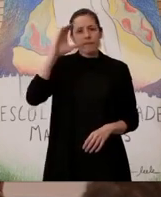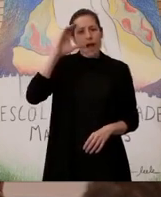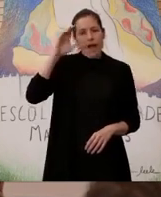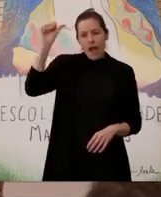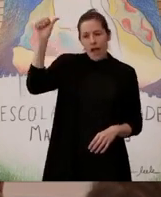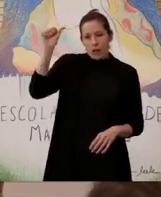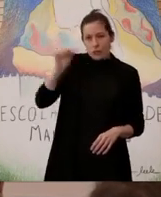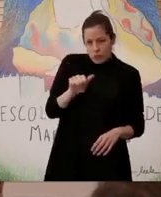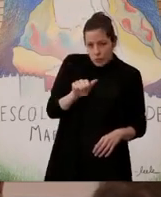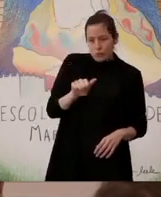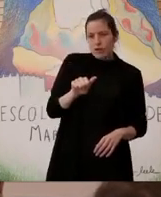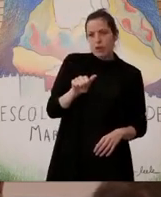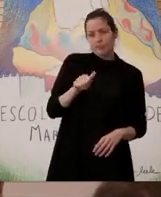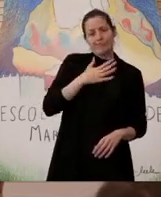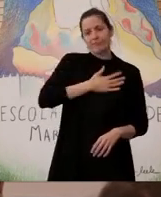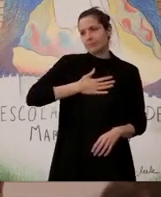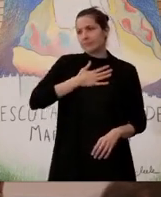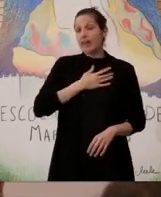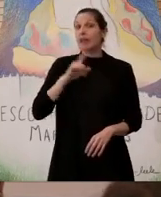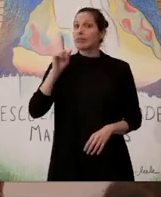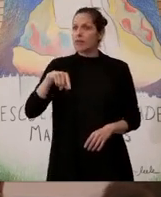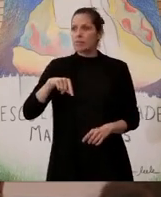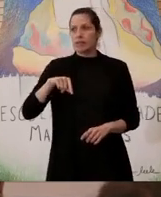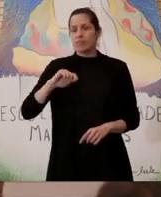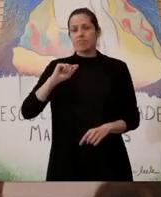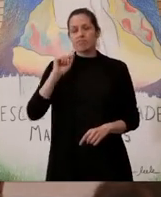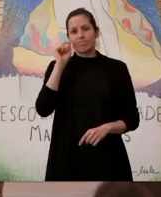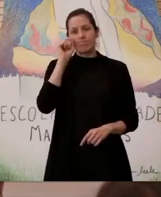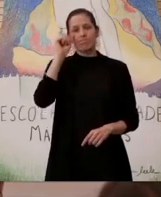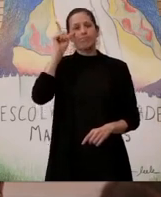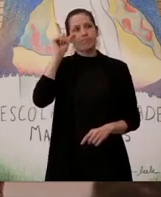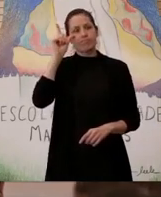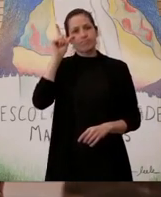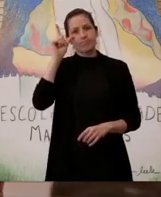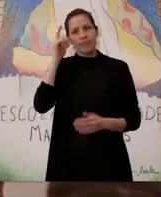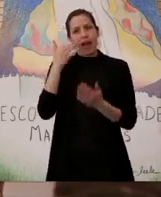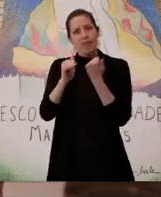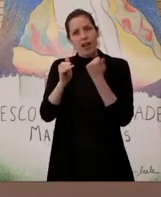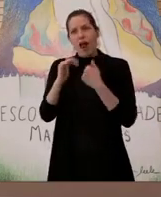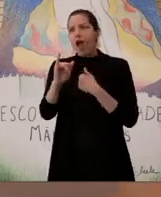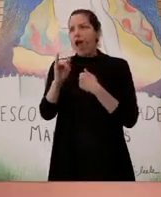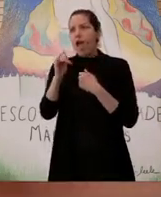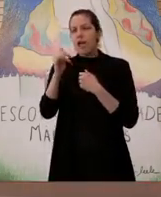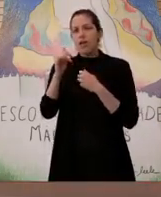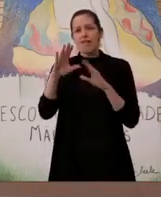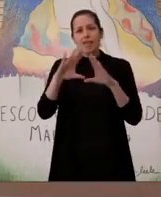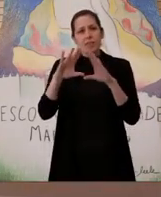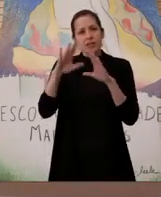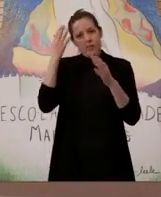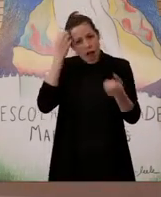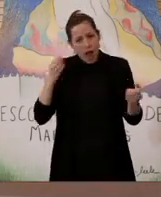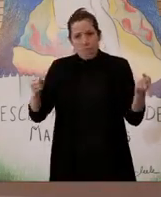y a topar como farábamos ahí un cachino ahí fuera pues un proceso de empatía colectiva feminista de